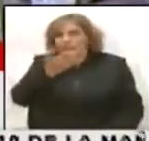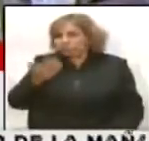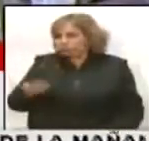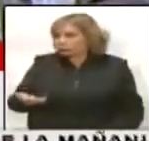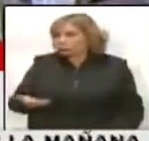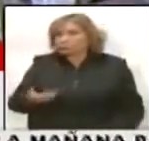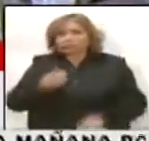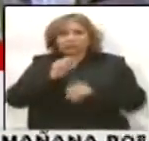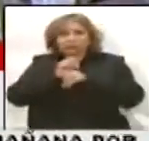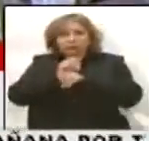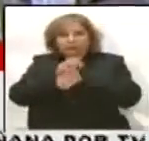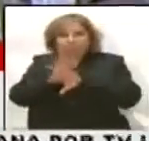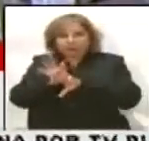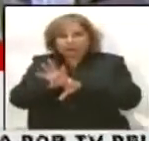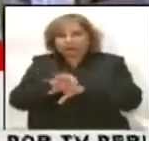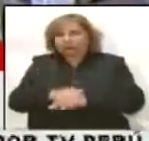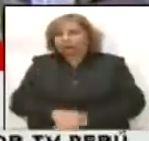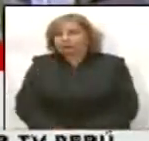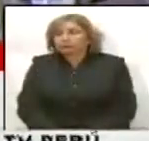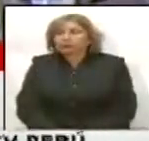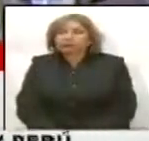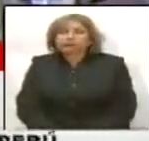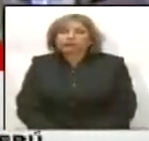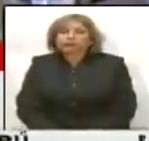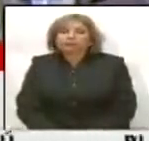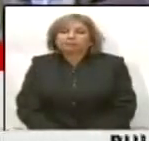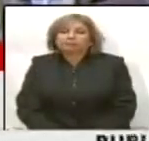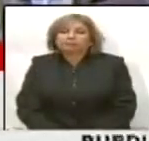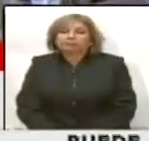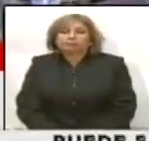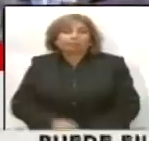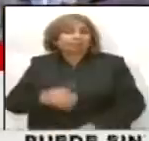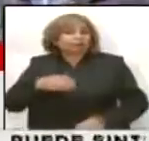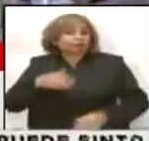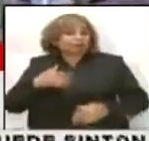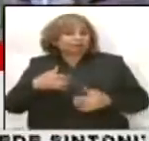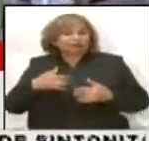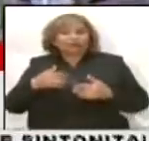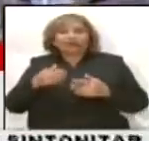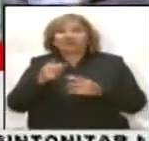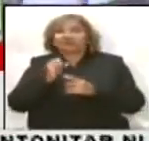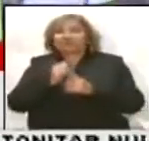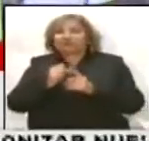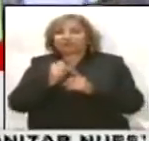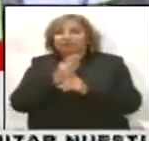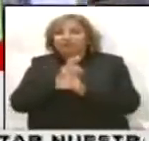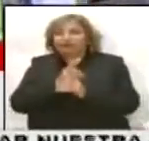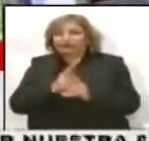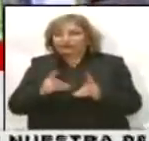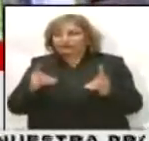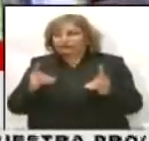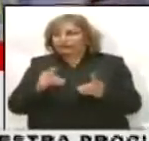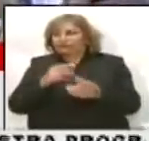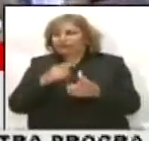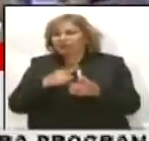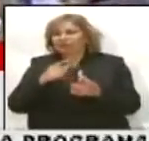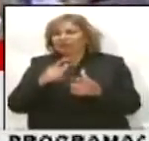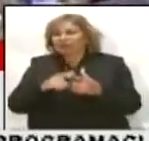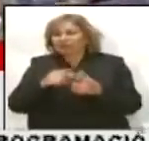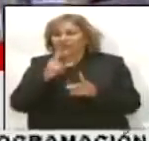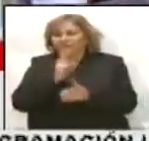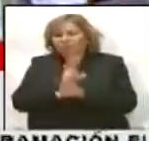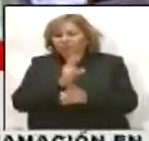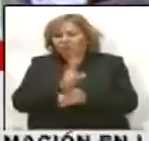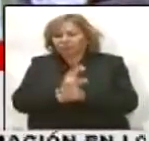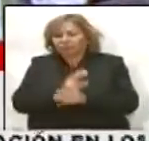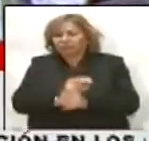sea influenciada por sus ideas. Que la exaltación afecte las reglas democráticas de las personas, la pluralidad, la tolerancia. Entonces, es un tema delicado.